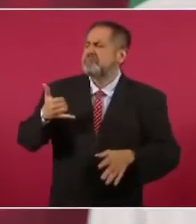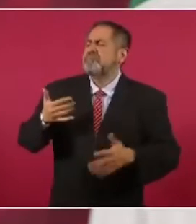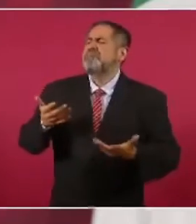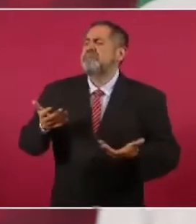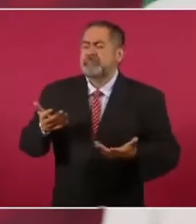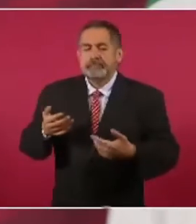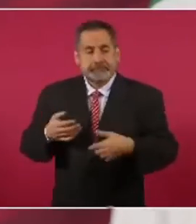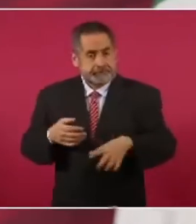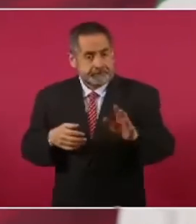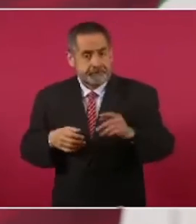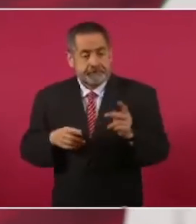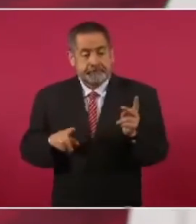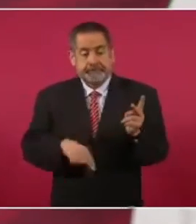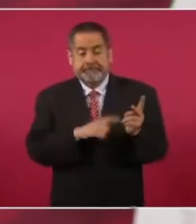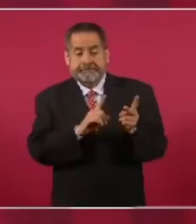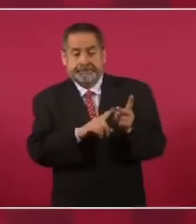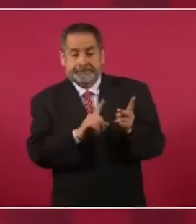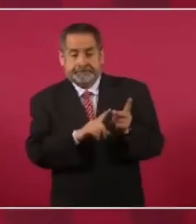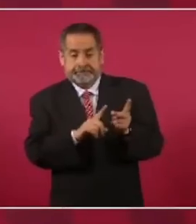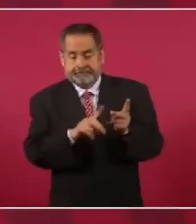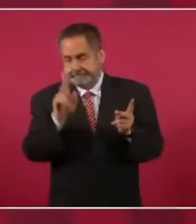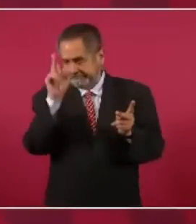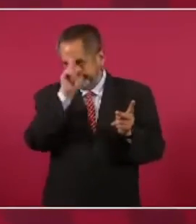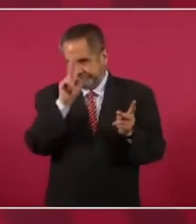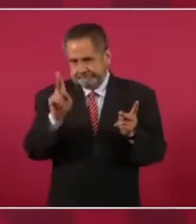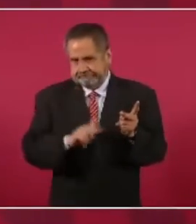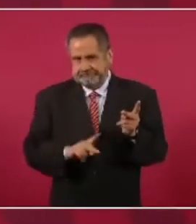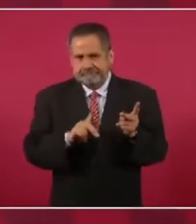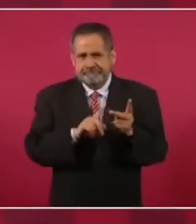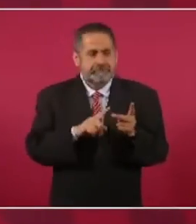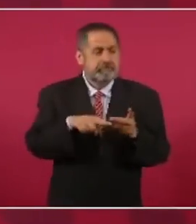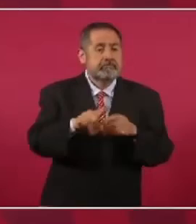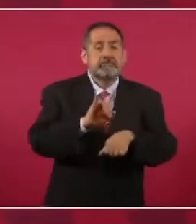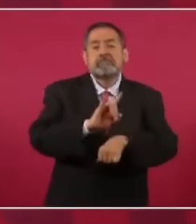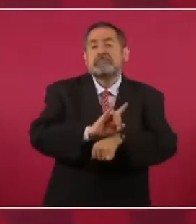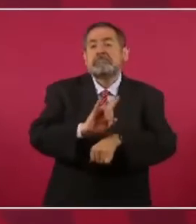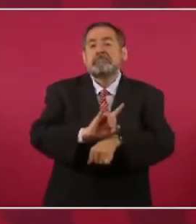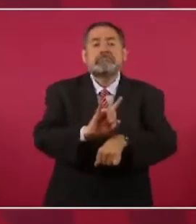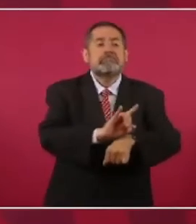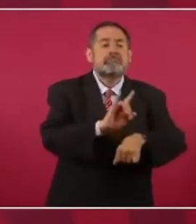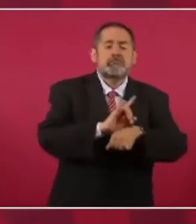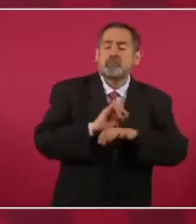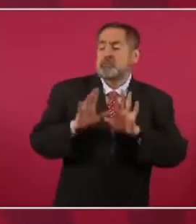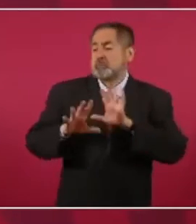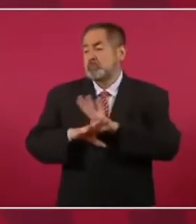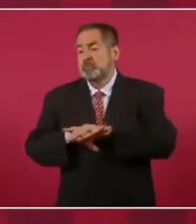Lo que más molesta es toda esta simulación.